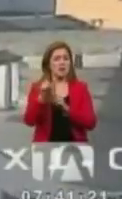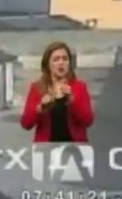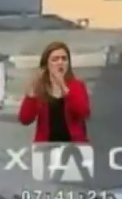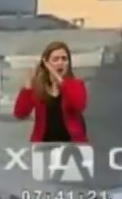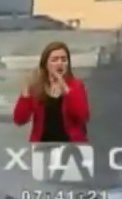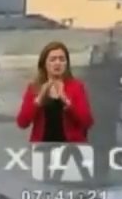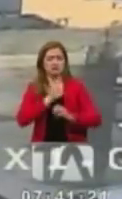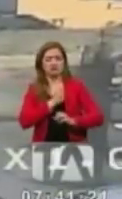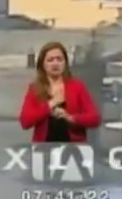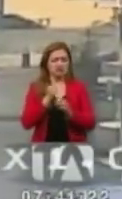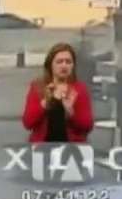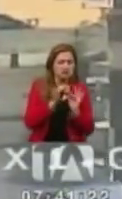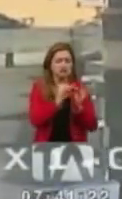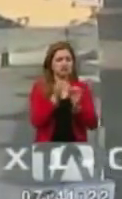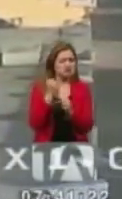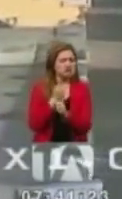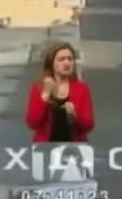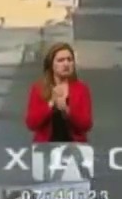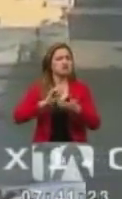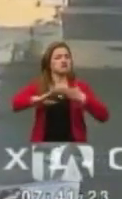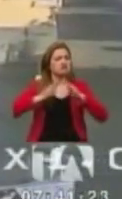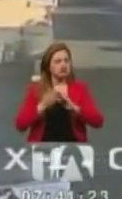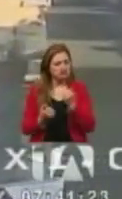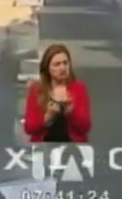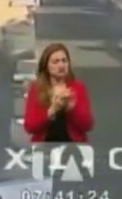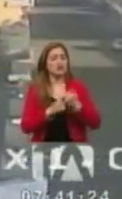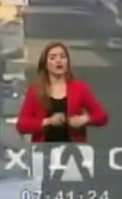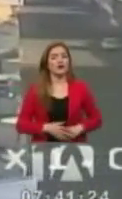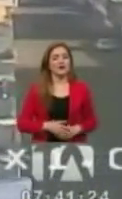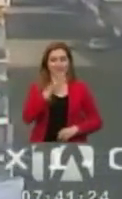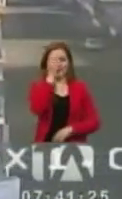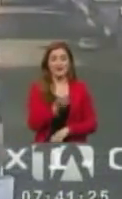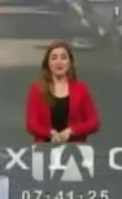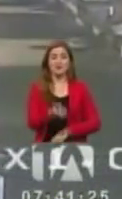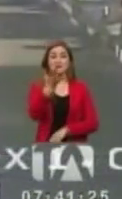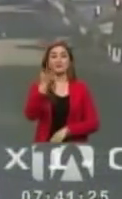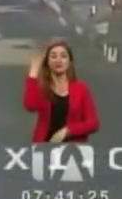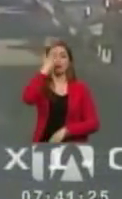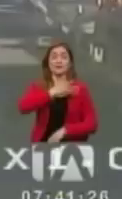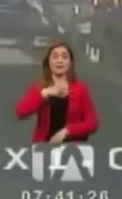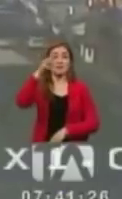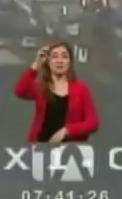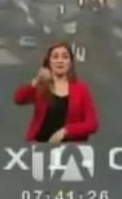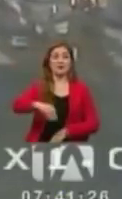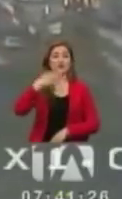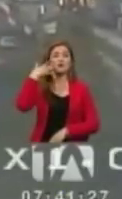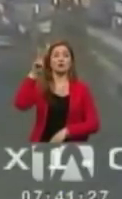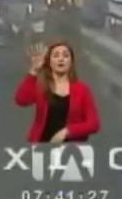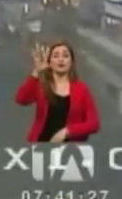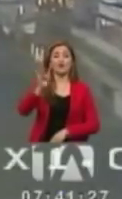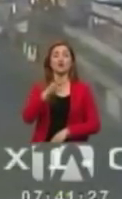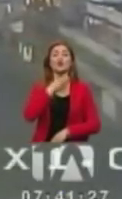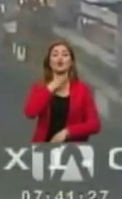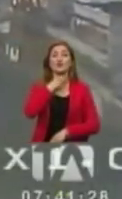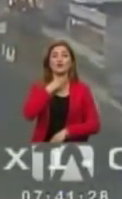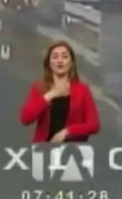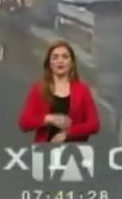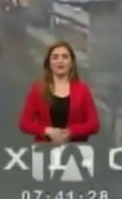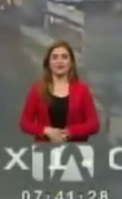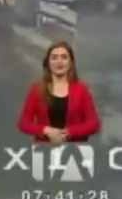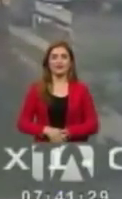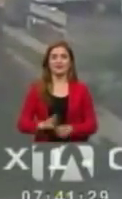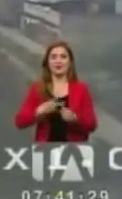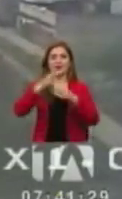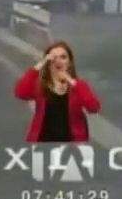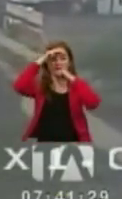solventar las necesidades que tienen así les decimos buenos días en este martes 28 de agosto a la